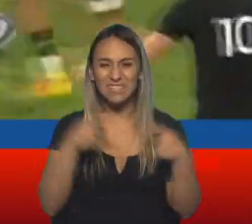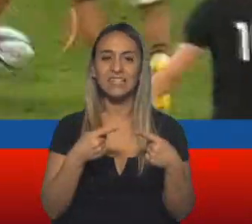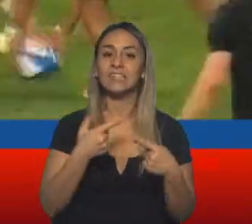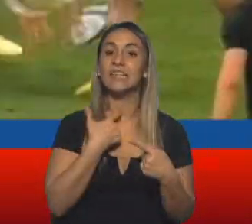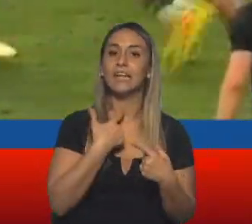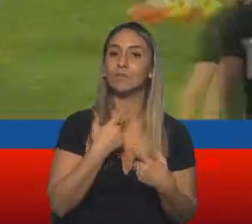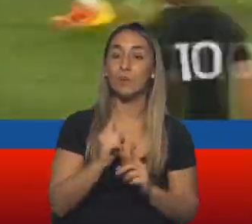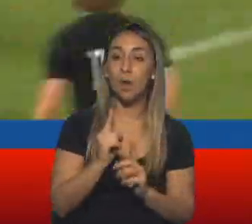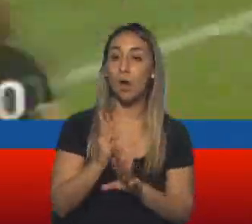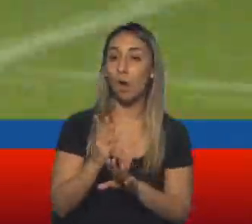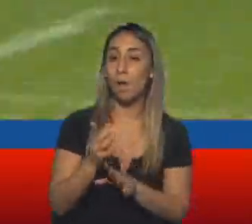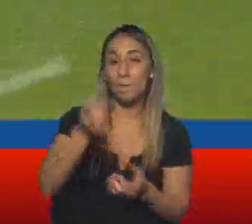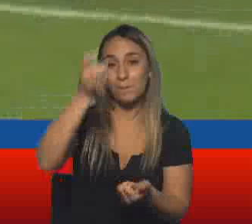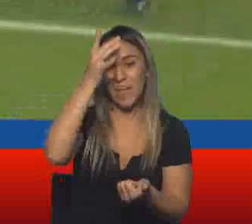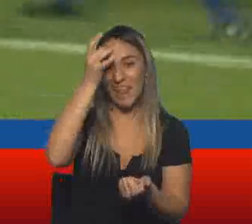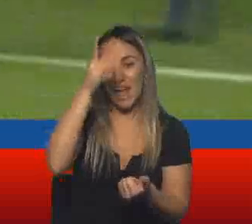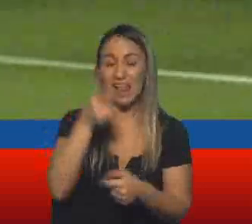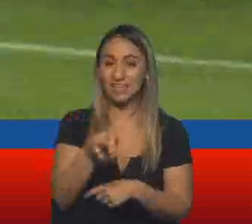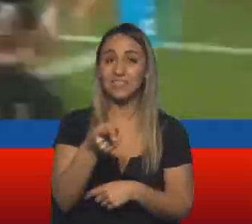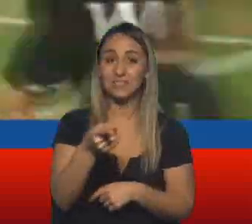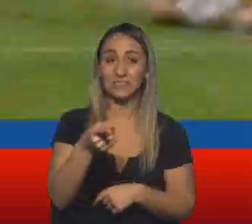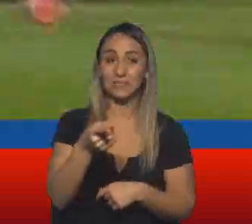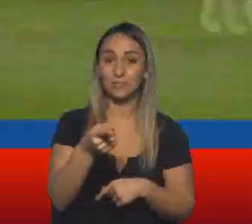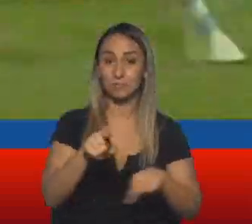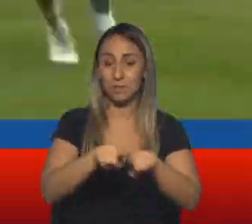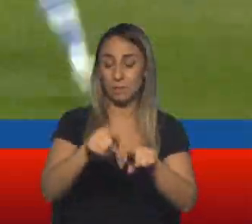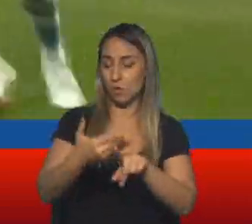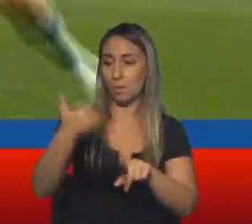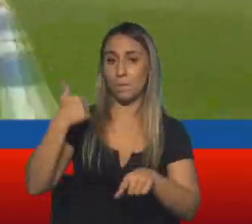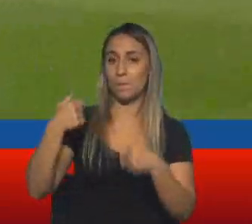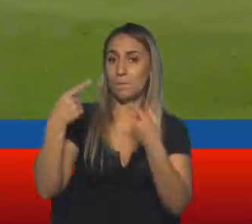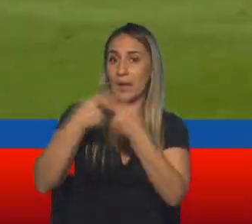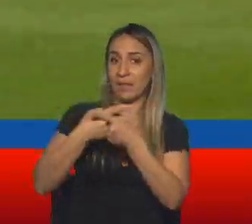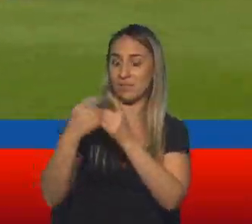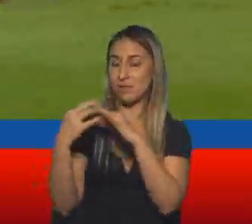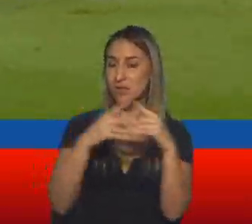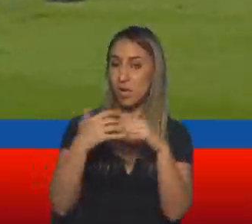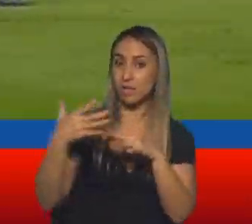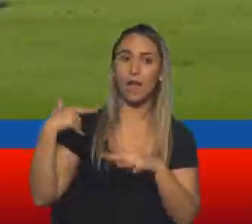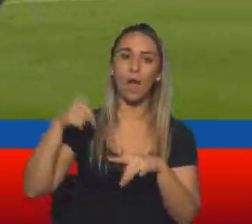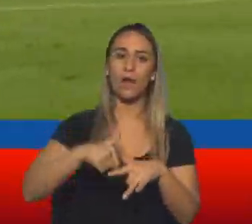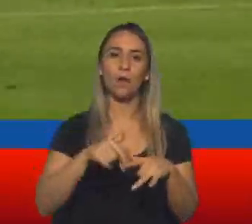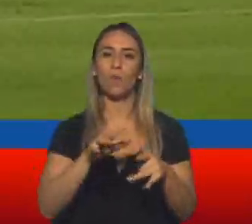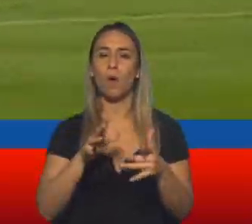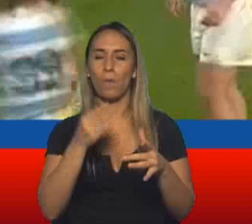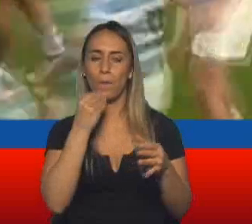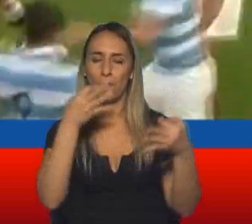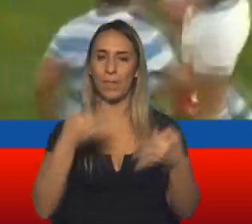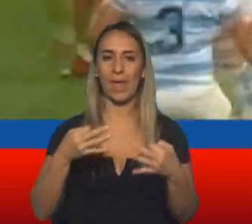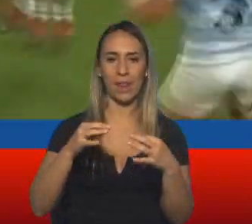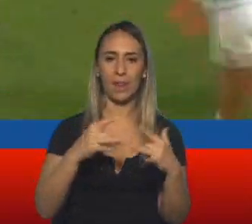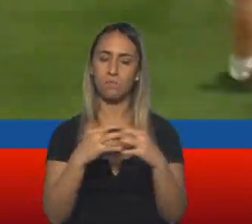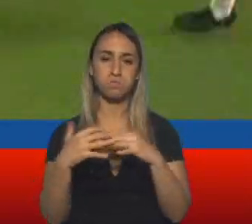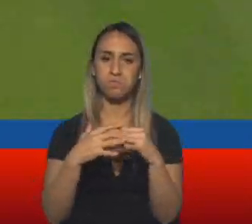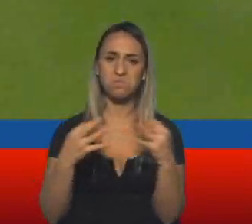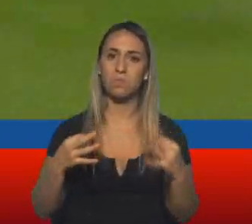cometer la infinidad de penales que cometieron en otros partidos. Fueron un poquito más correctos, eso sí, pero